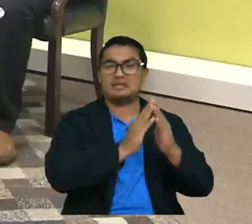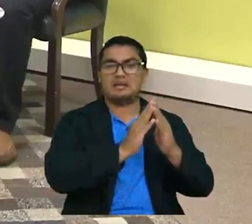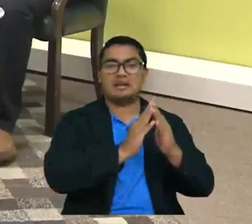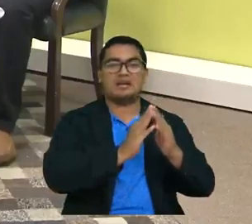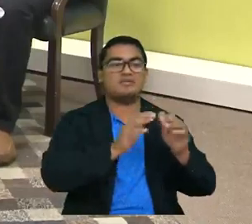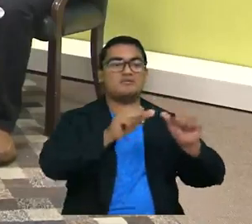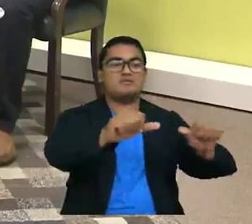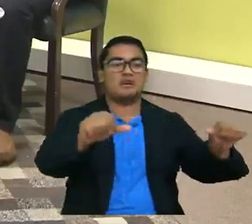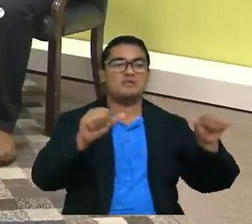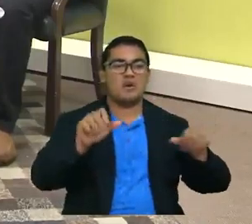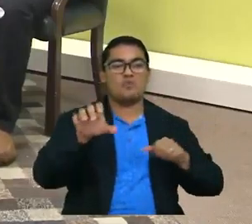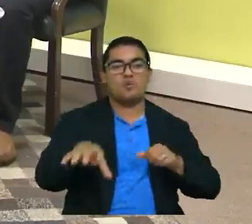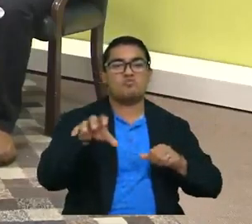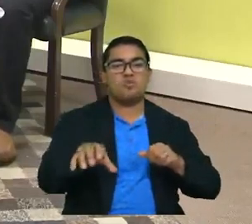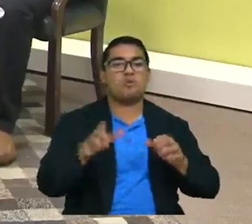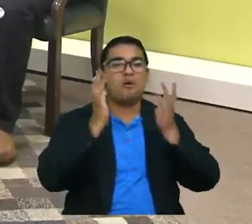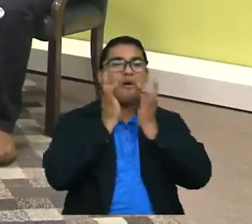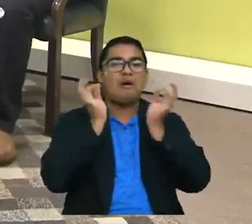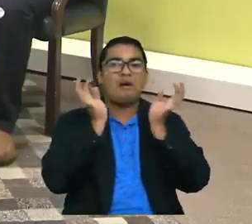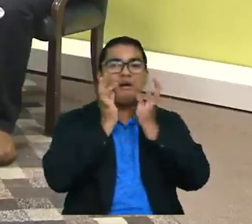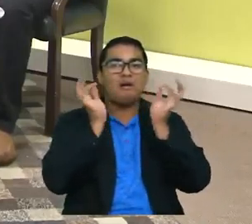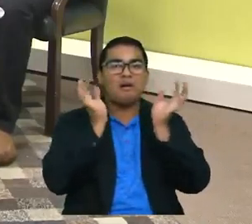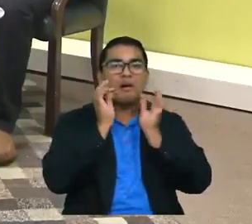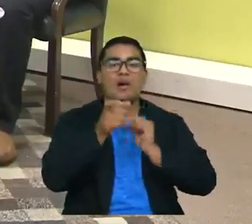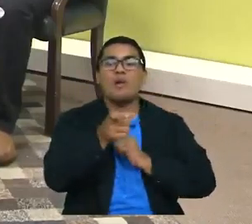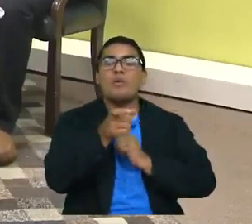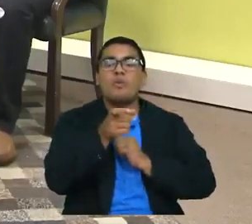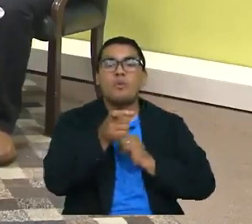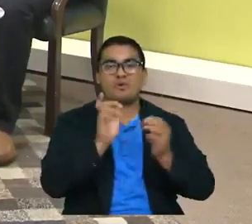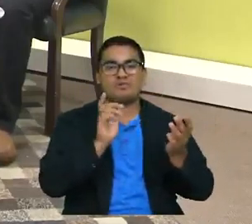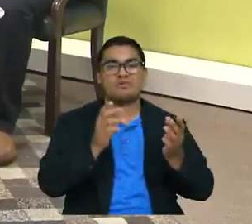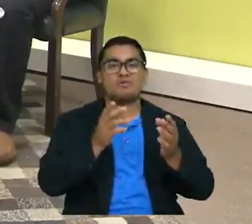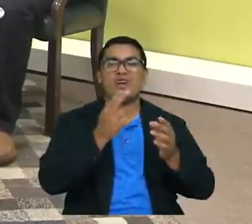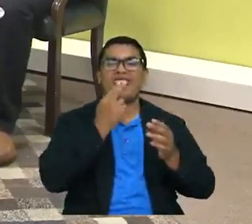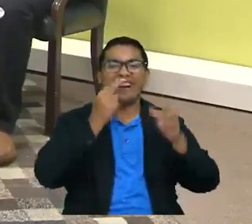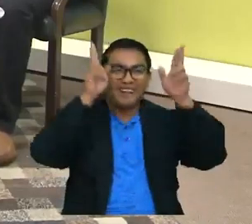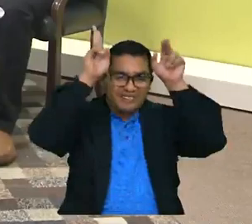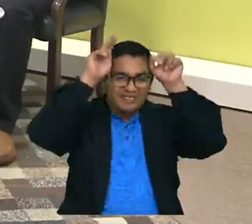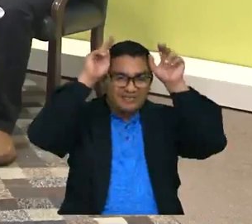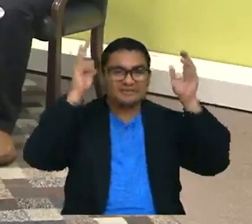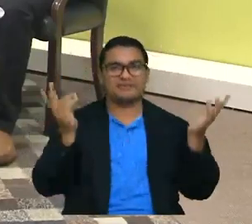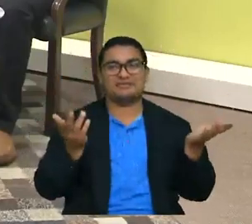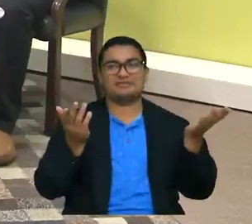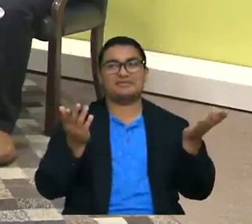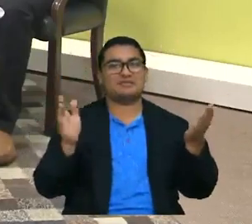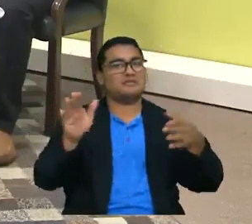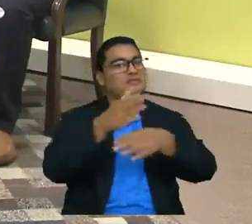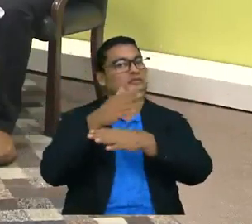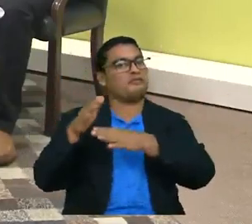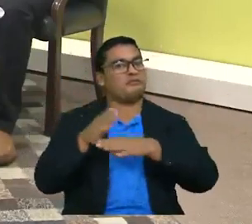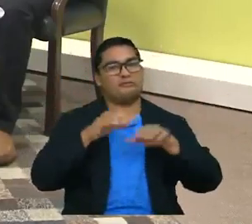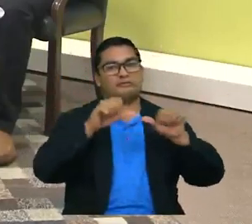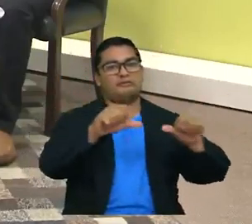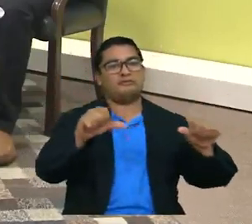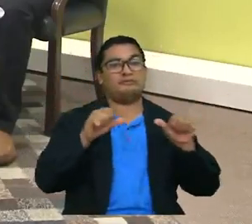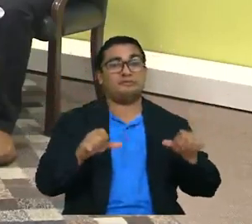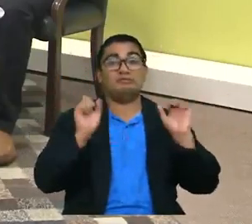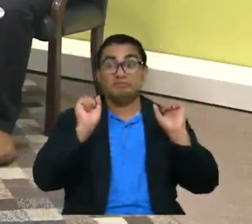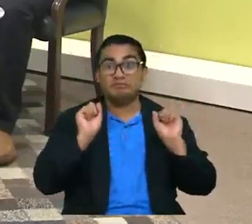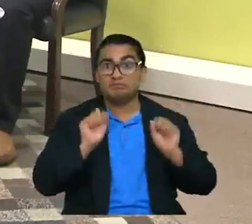nuestro hogar que hayan perros, hayan gatos, chocoyitos, conejos y hasta otro tipo de animales. Esto